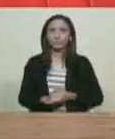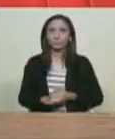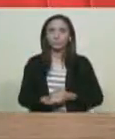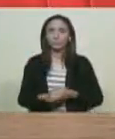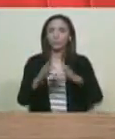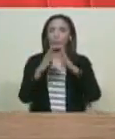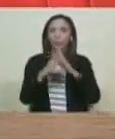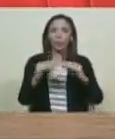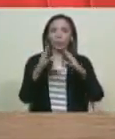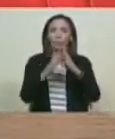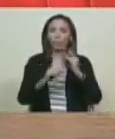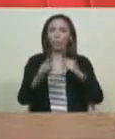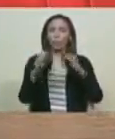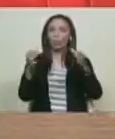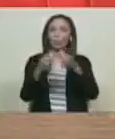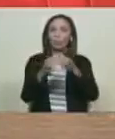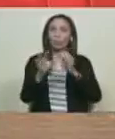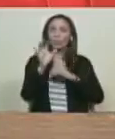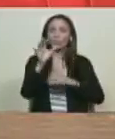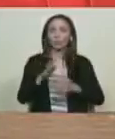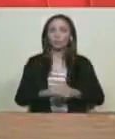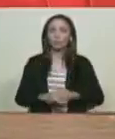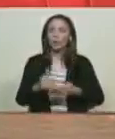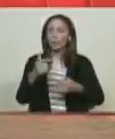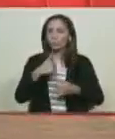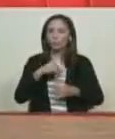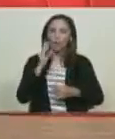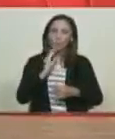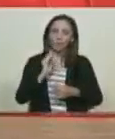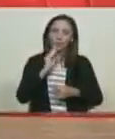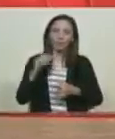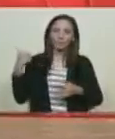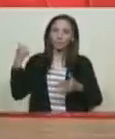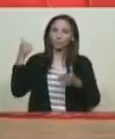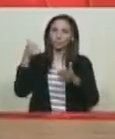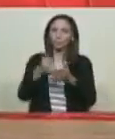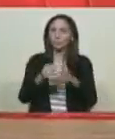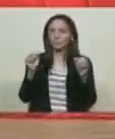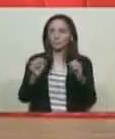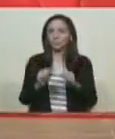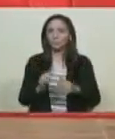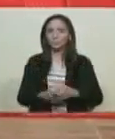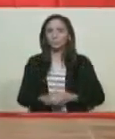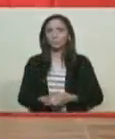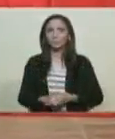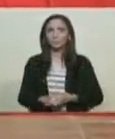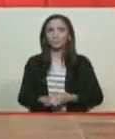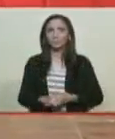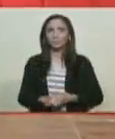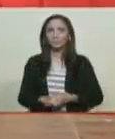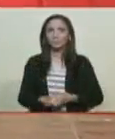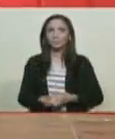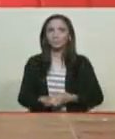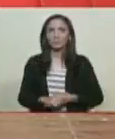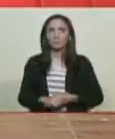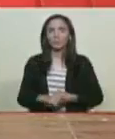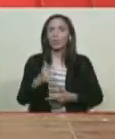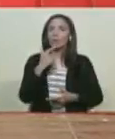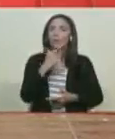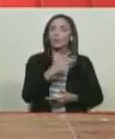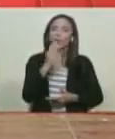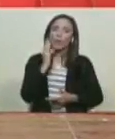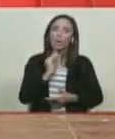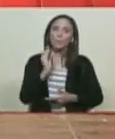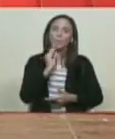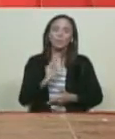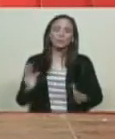grandes mayorías de nuestra patria. Pongo la experiencia acumulada. Y cuando hablo de la experiencia, no hablo de la experiencia